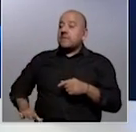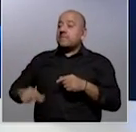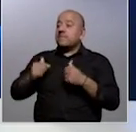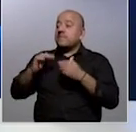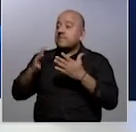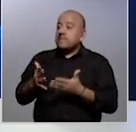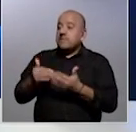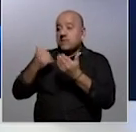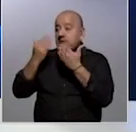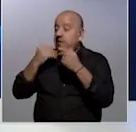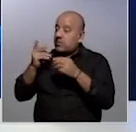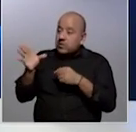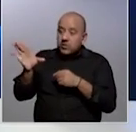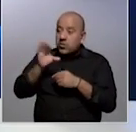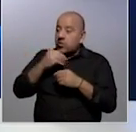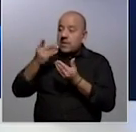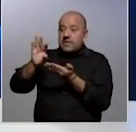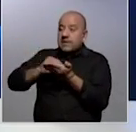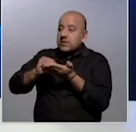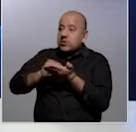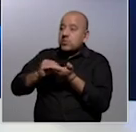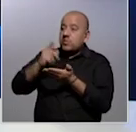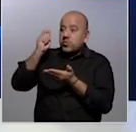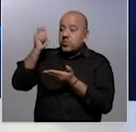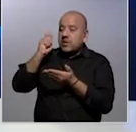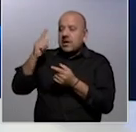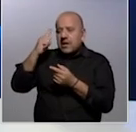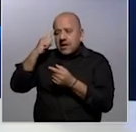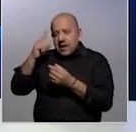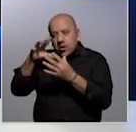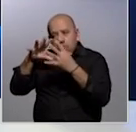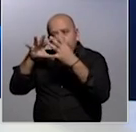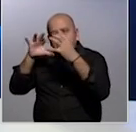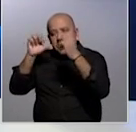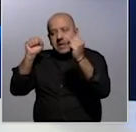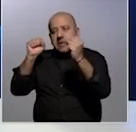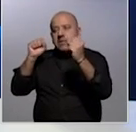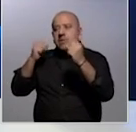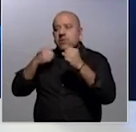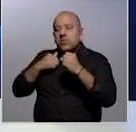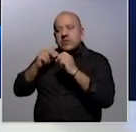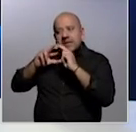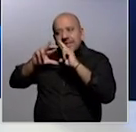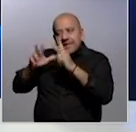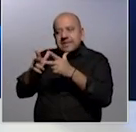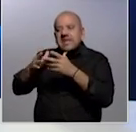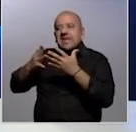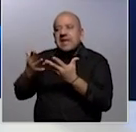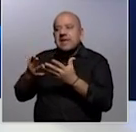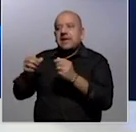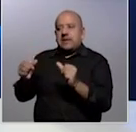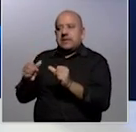hablando de toda la administración pública entienda el valor de una recomendación porque nosotros somos